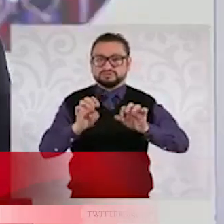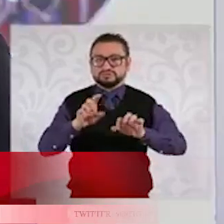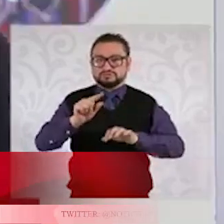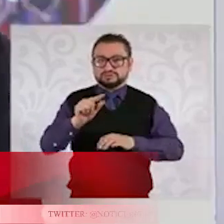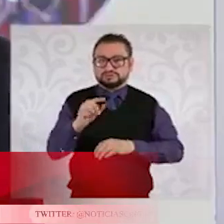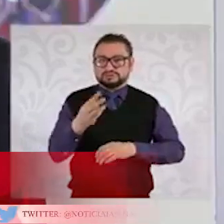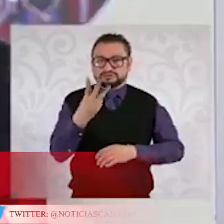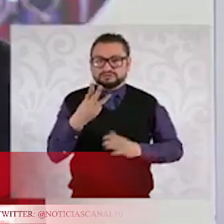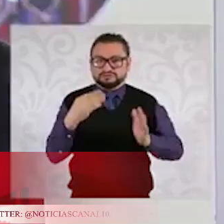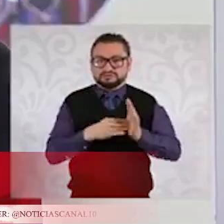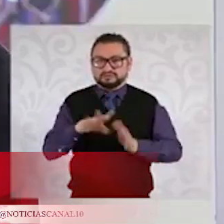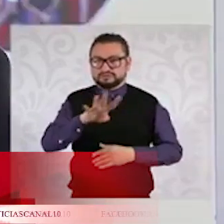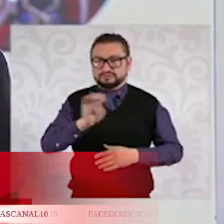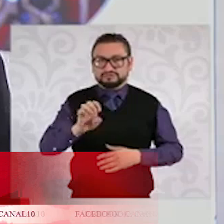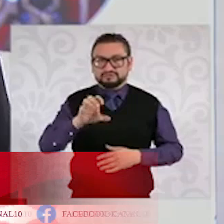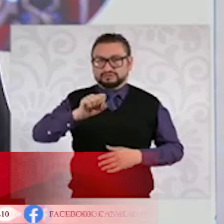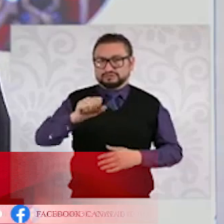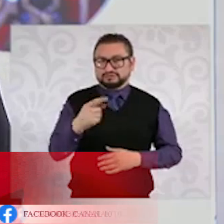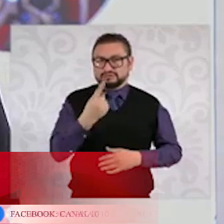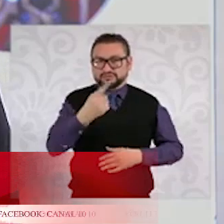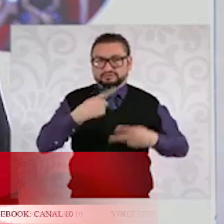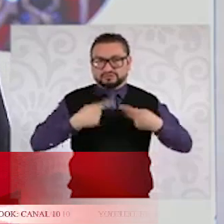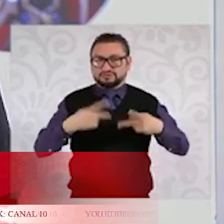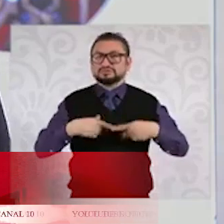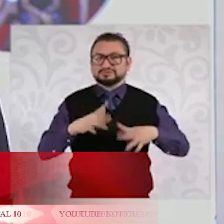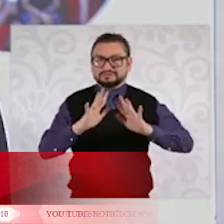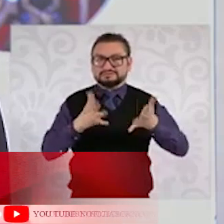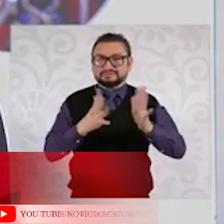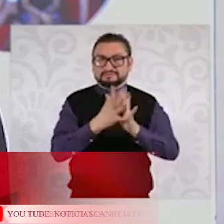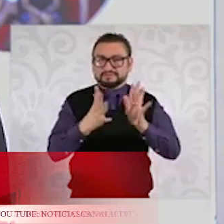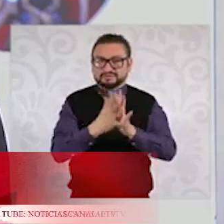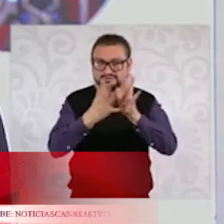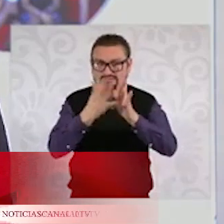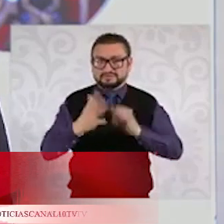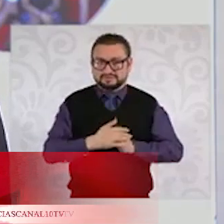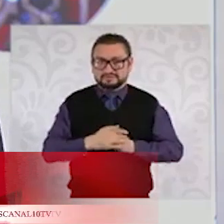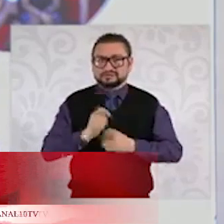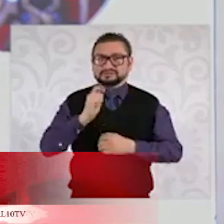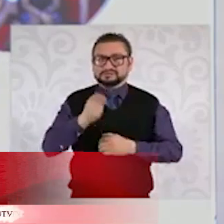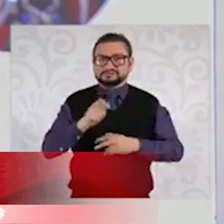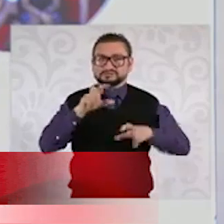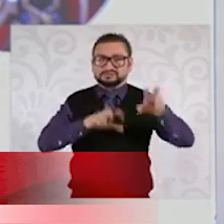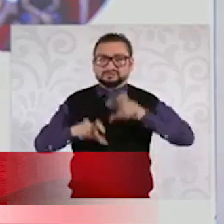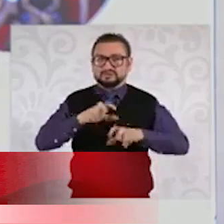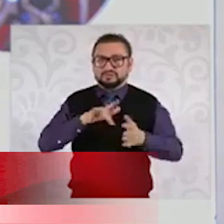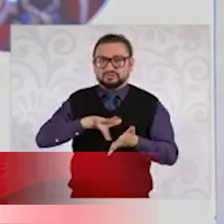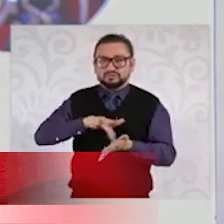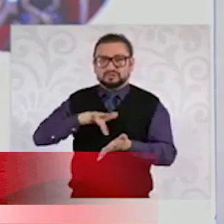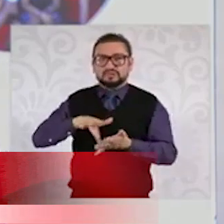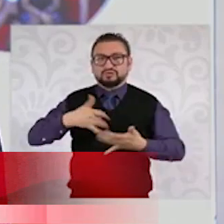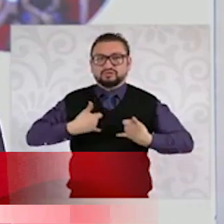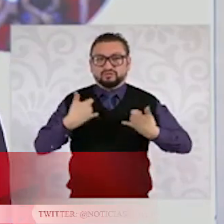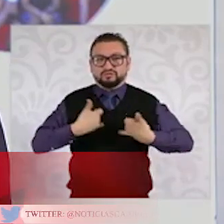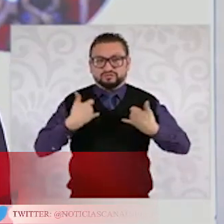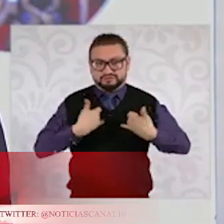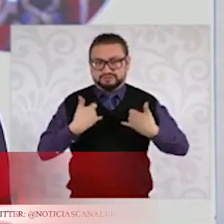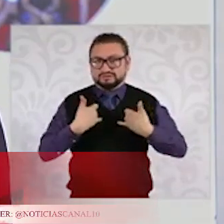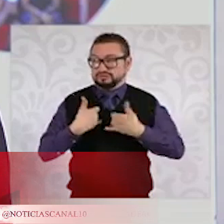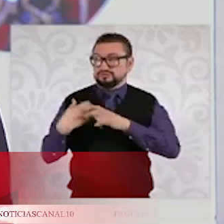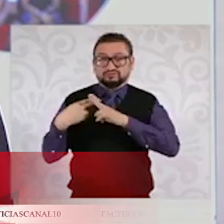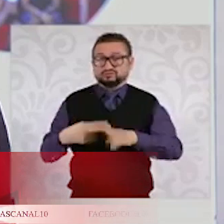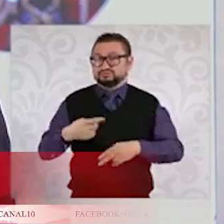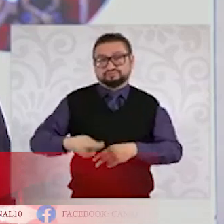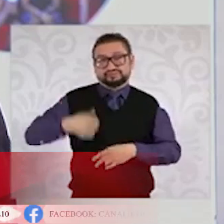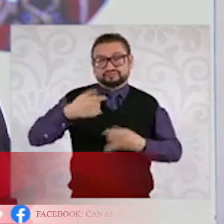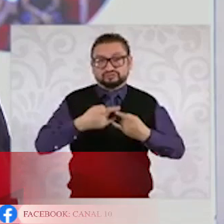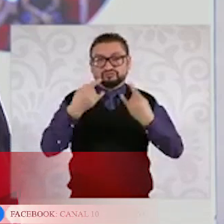2,973 461 jóvenes representando una inversión en la juventud sin precedentes en la historia de nuestro